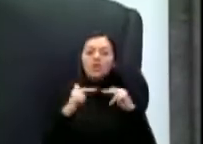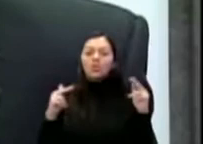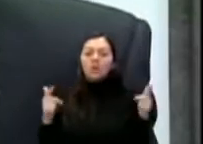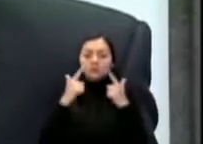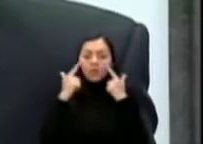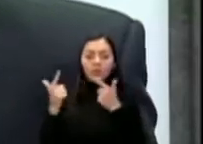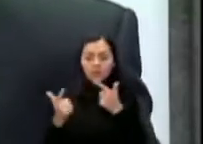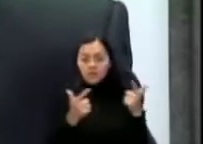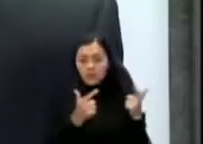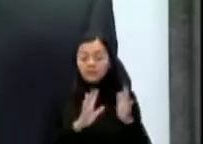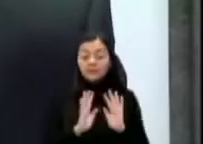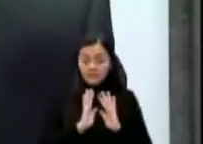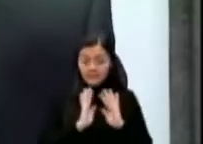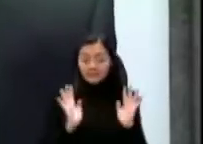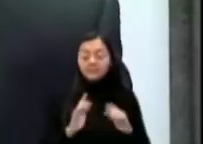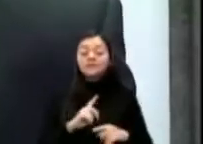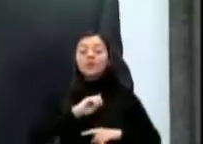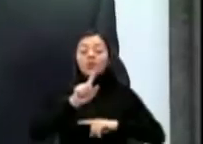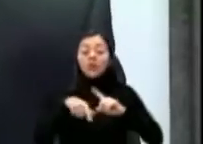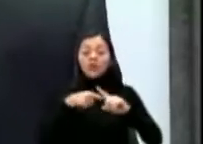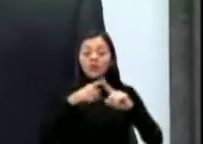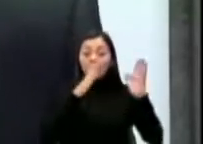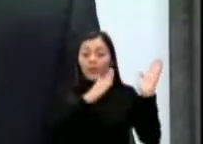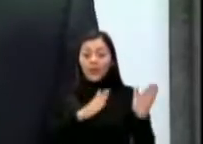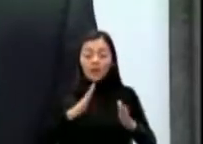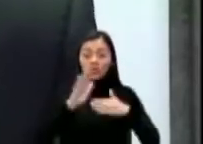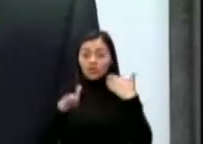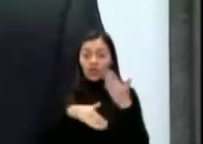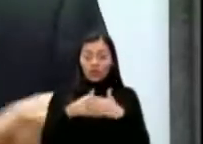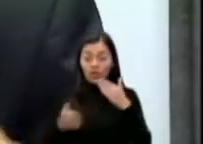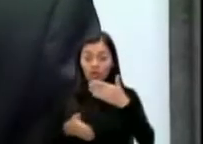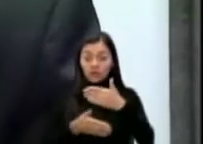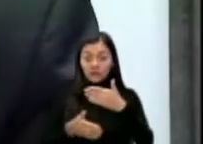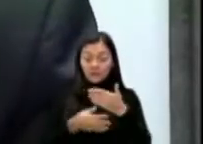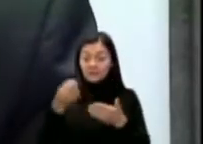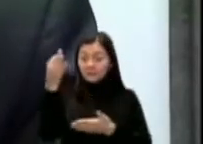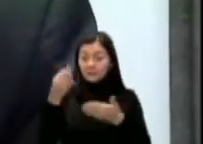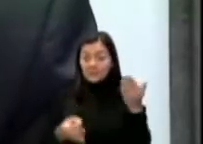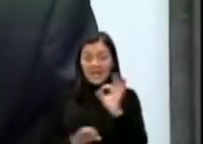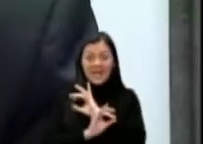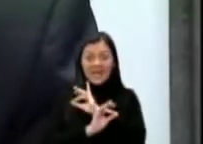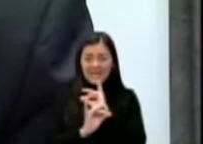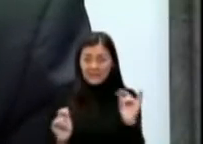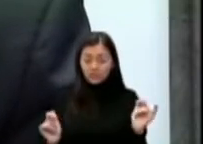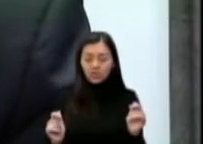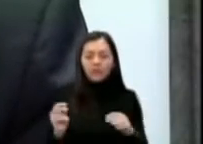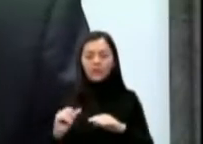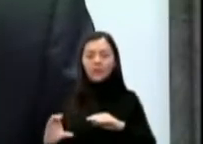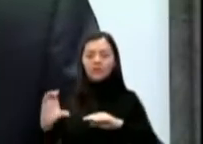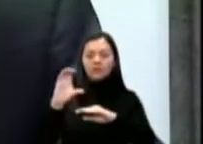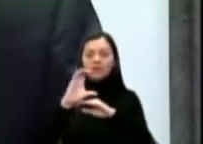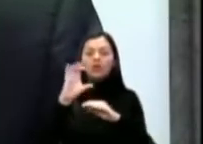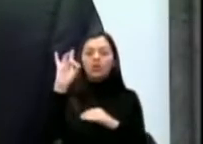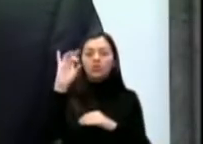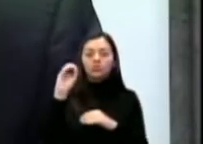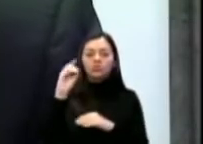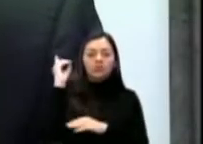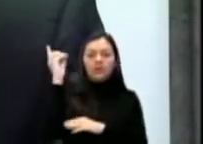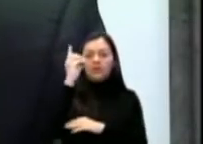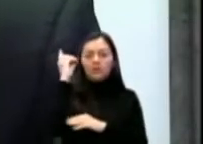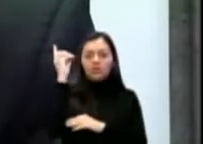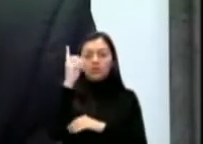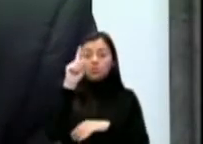hasta el plan total hasta que se implementen todas las cocinas hay un subsidio de hasta 80 kilovatios horas